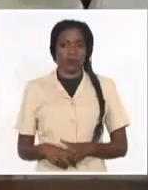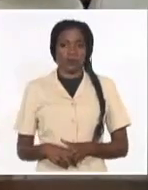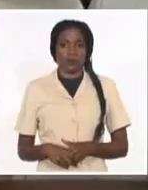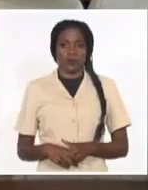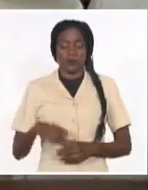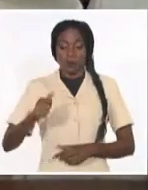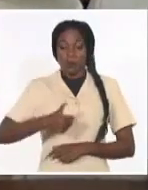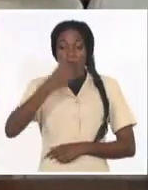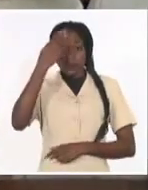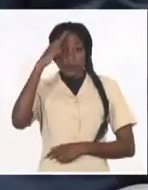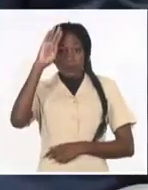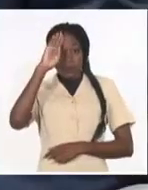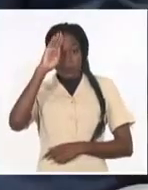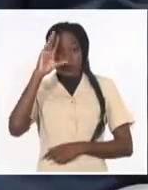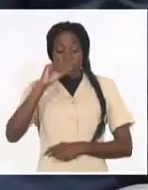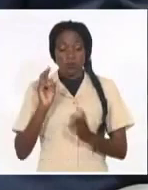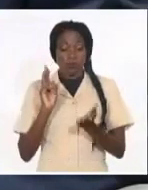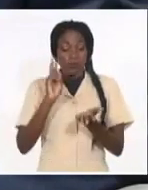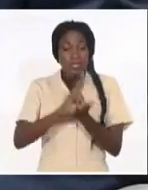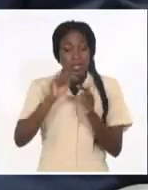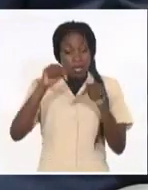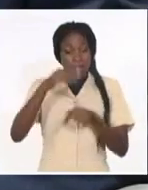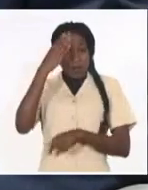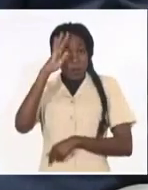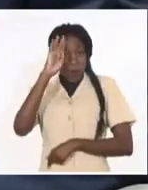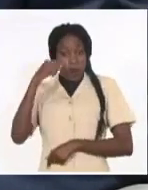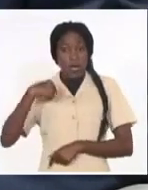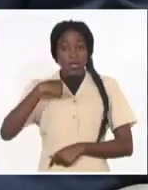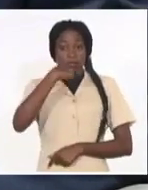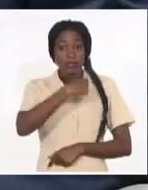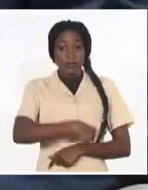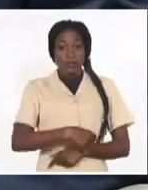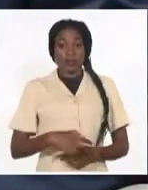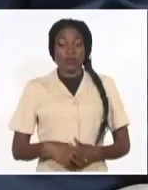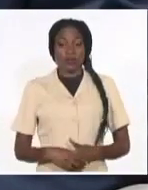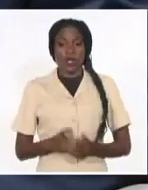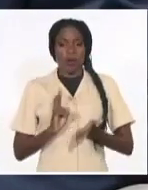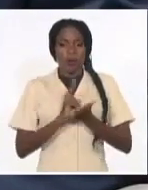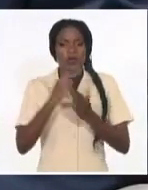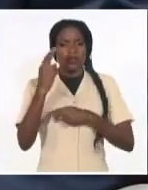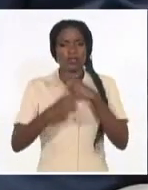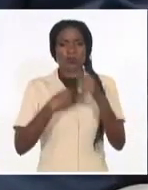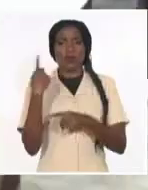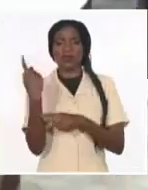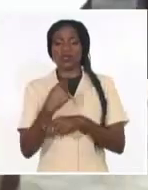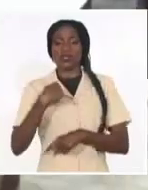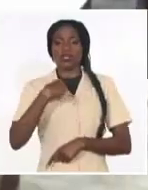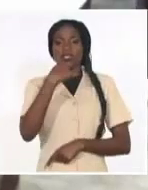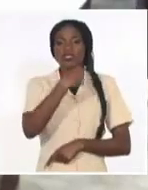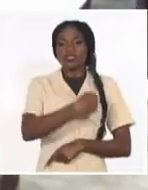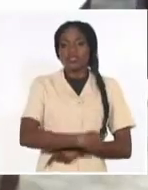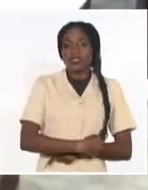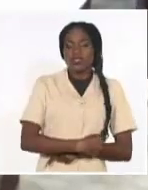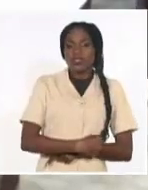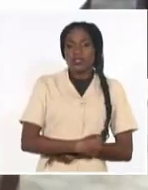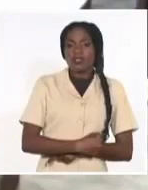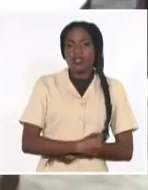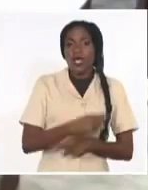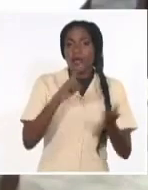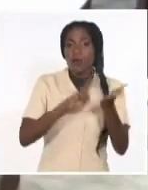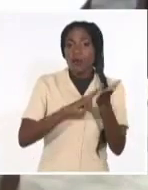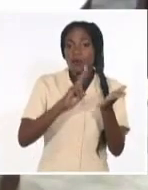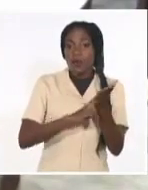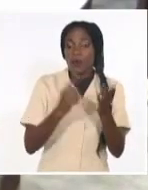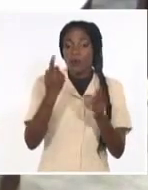expresó que la estancia del alto dirigente partidista chino coincide con la visita que realiza a la nación asiática el miembro del Buró Político y